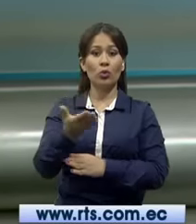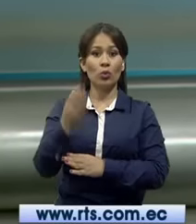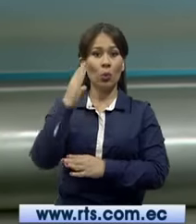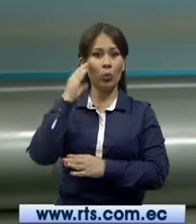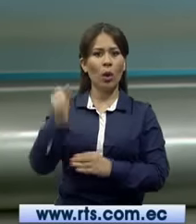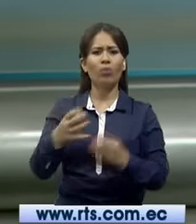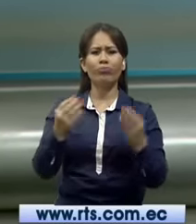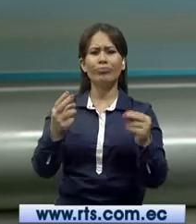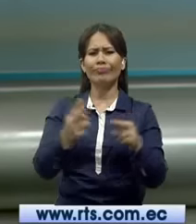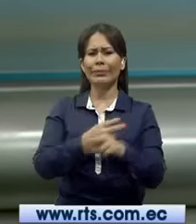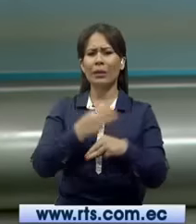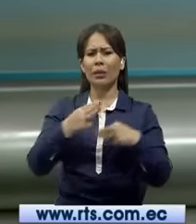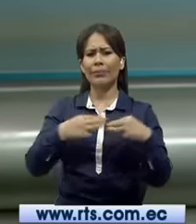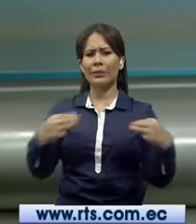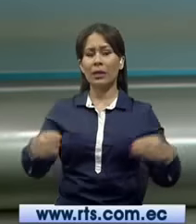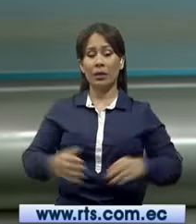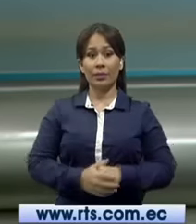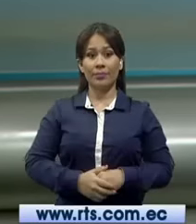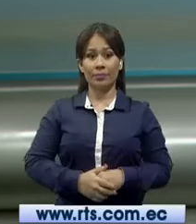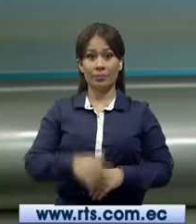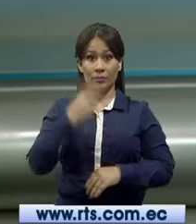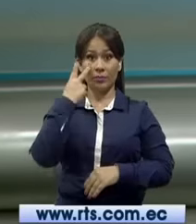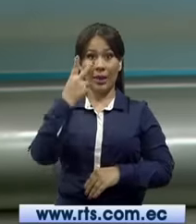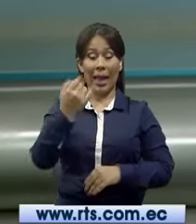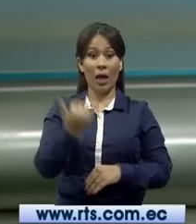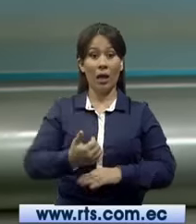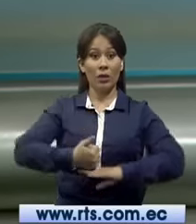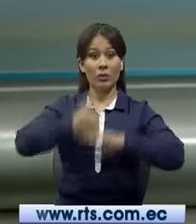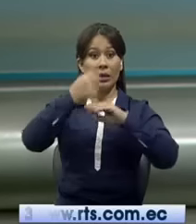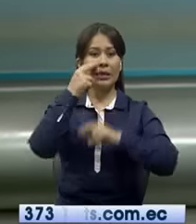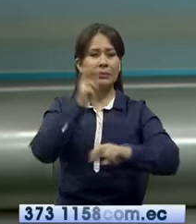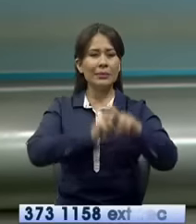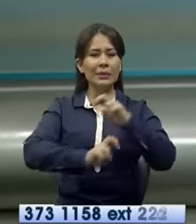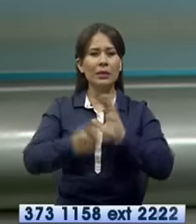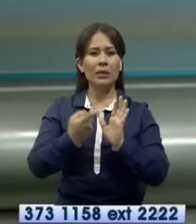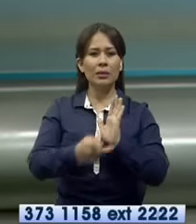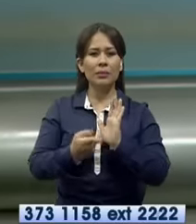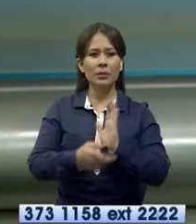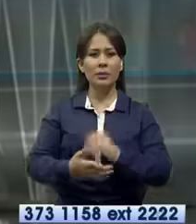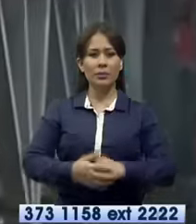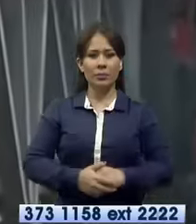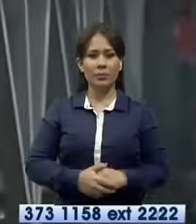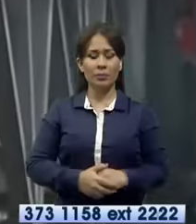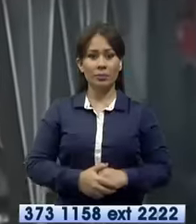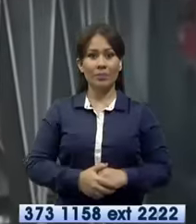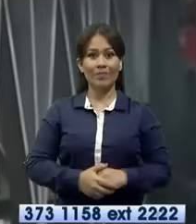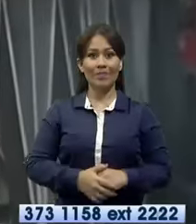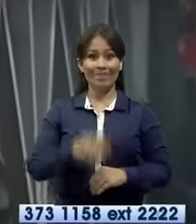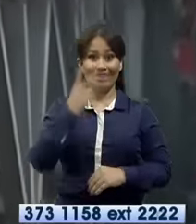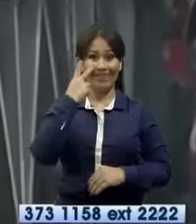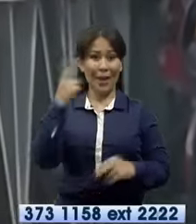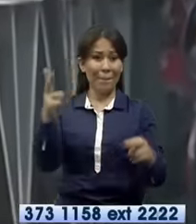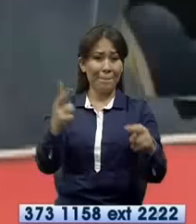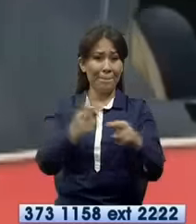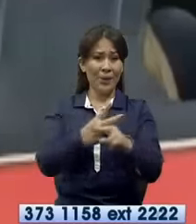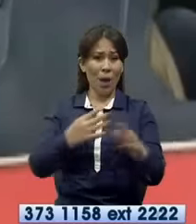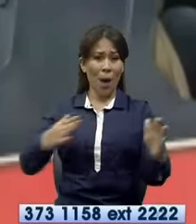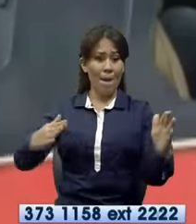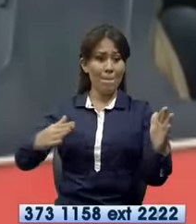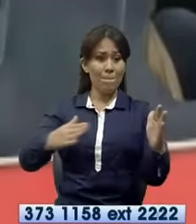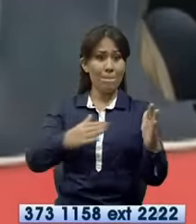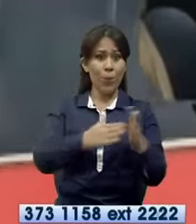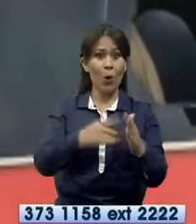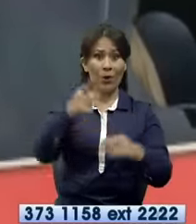daños materiales. Autoridades investigan las causas del siniestro. Las secuelas tras el accidente de la